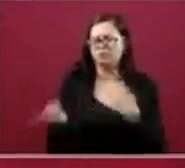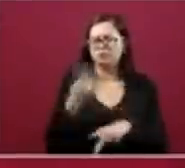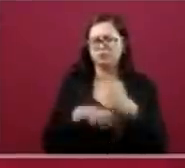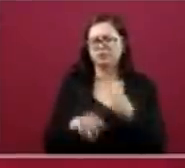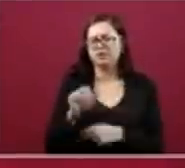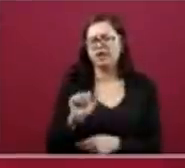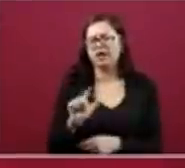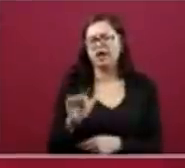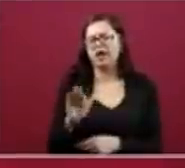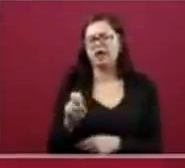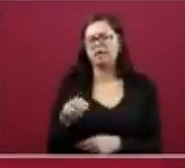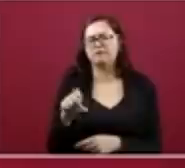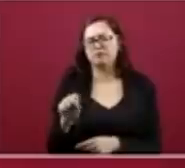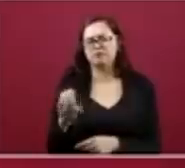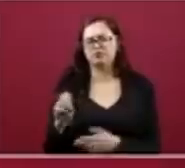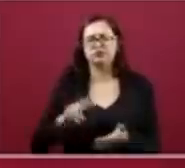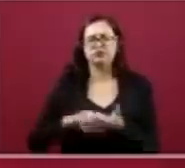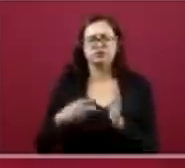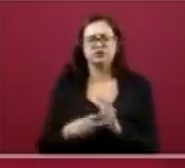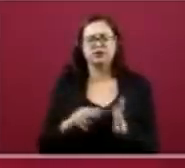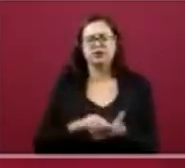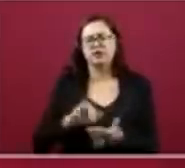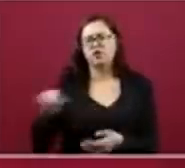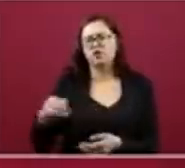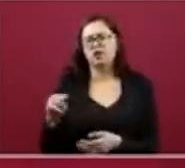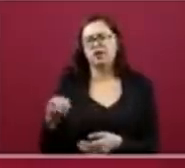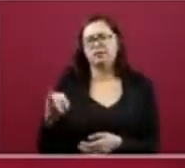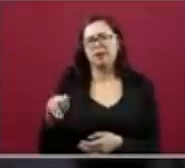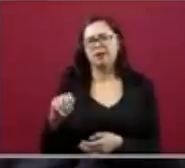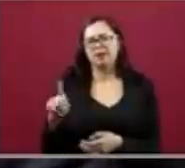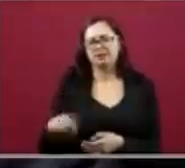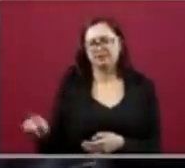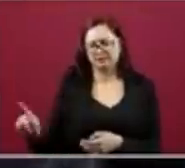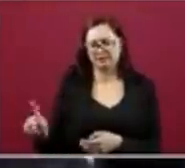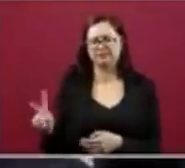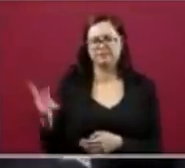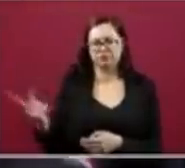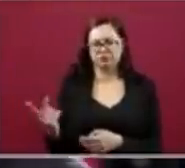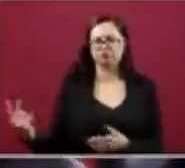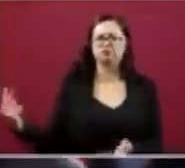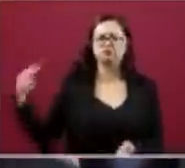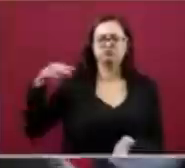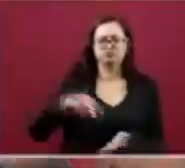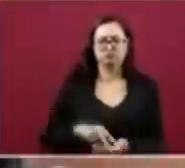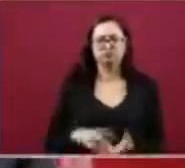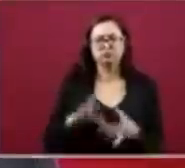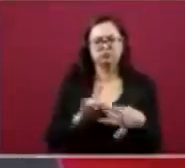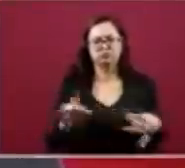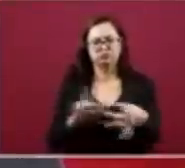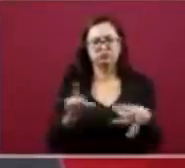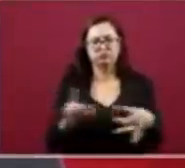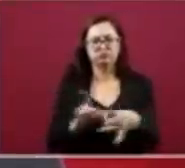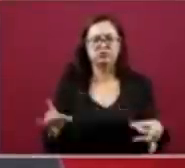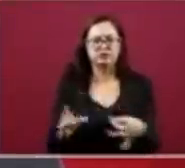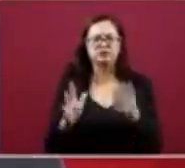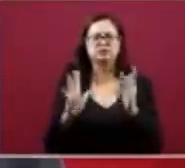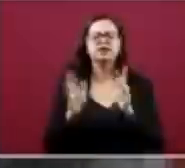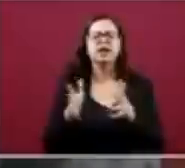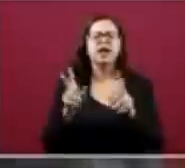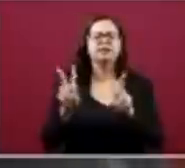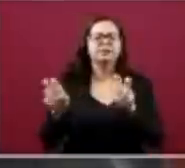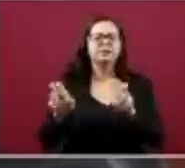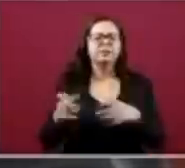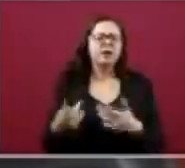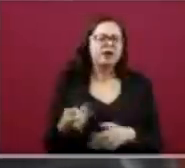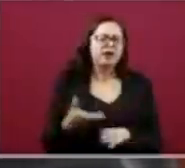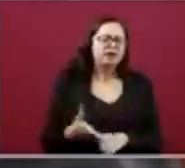el ingeniero Jiménez Espriu a informarles sobre este tema. Ya lo hemos tratado en el Gabinete de Seguridad. Tenemos